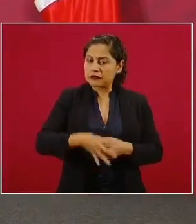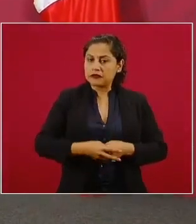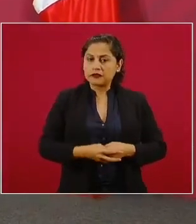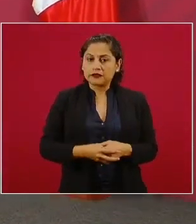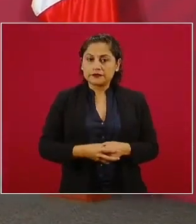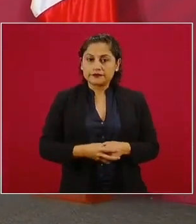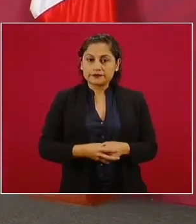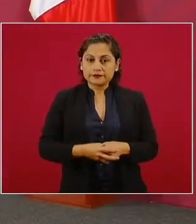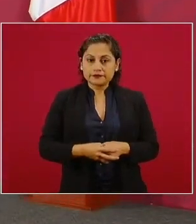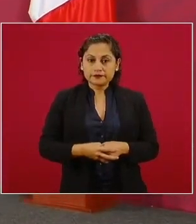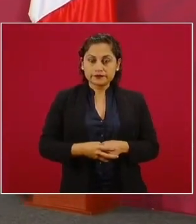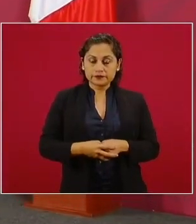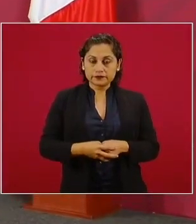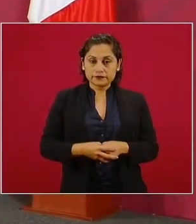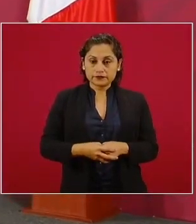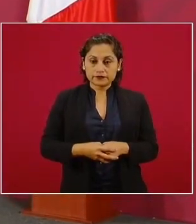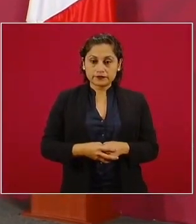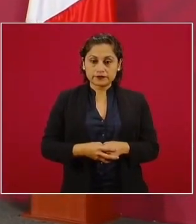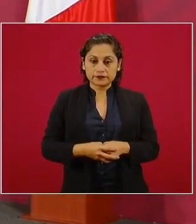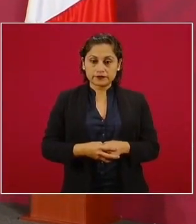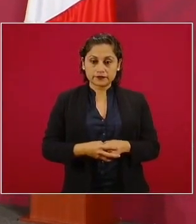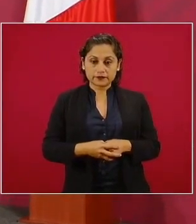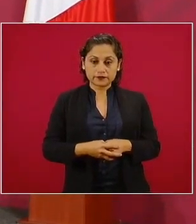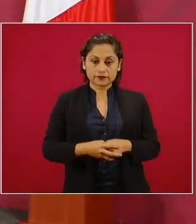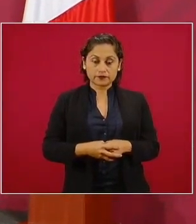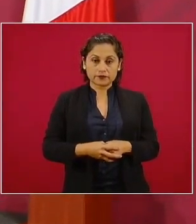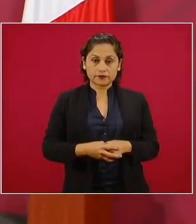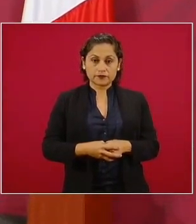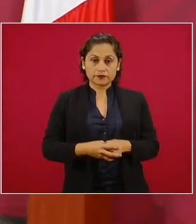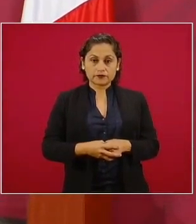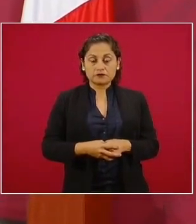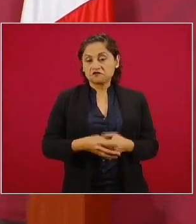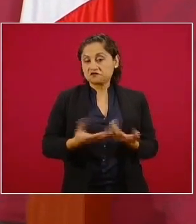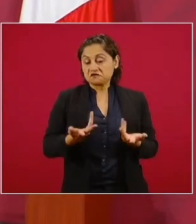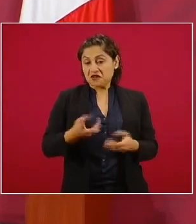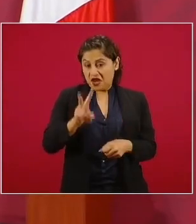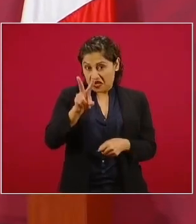Al final es sí o no.